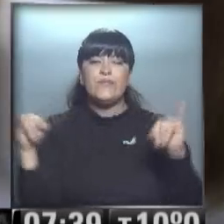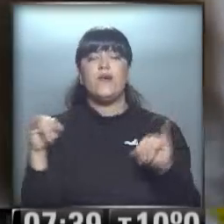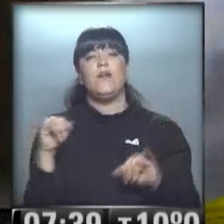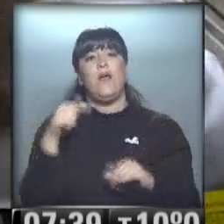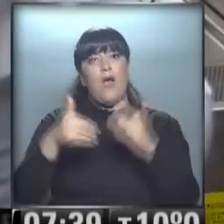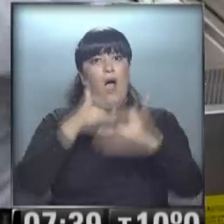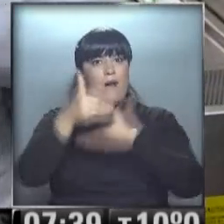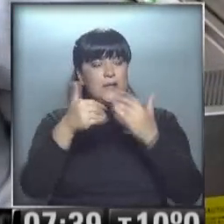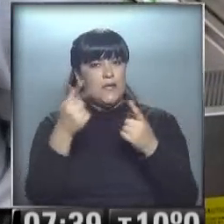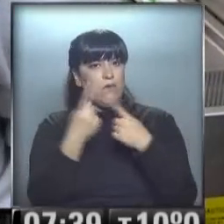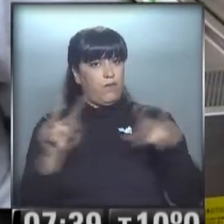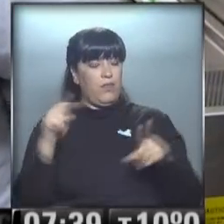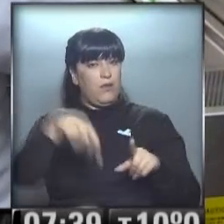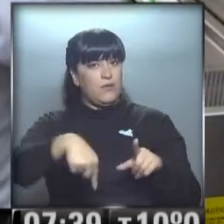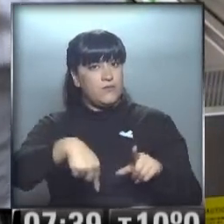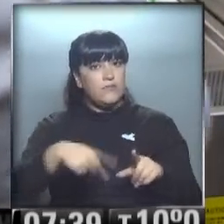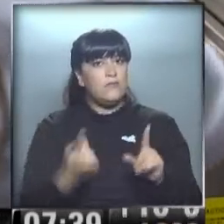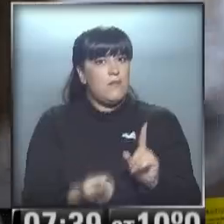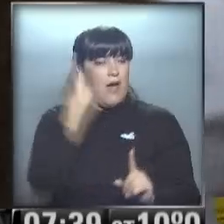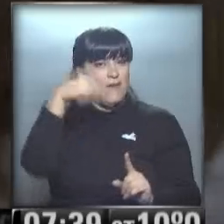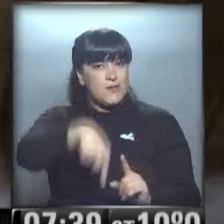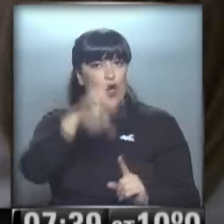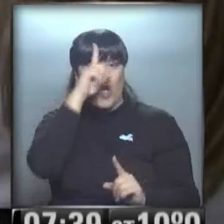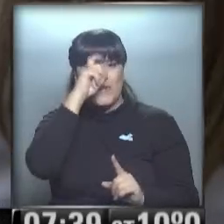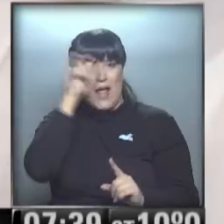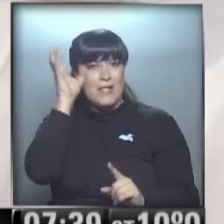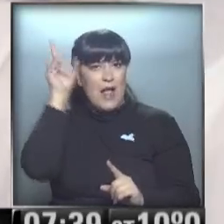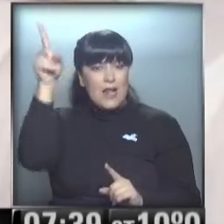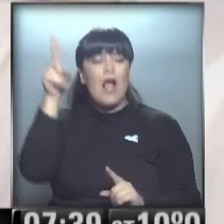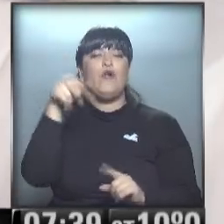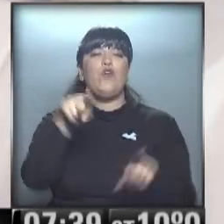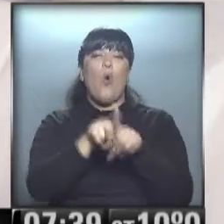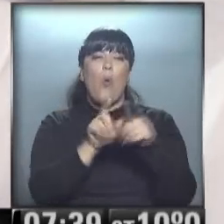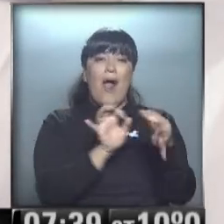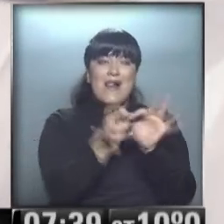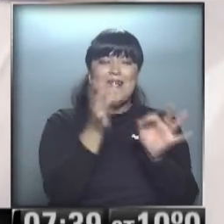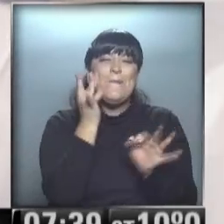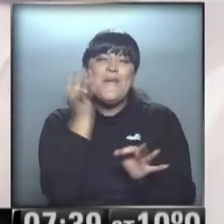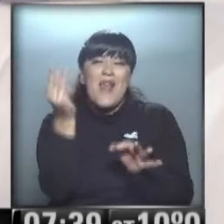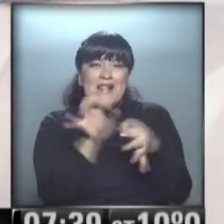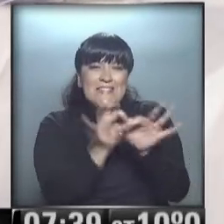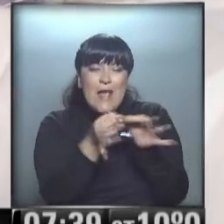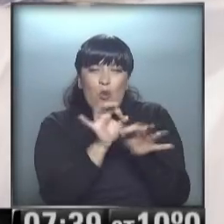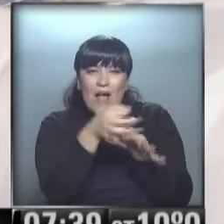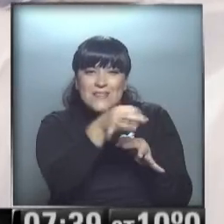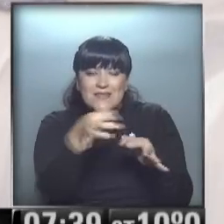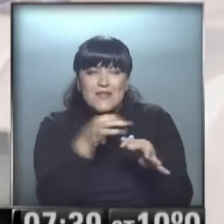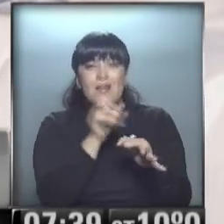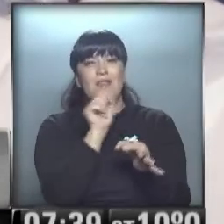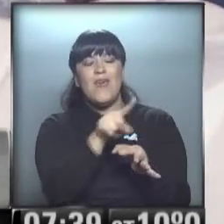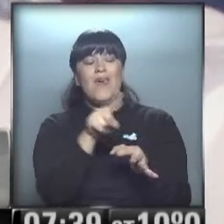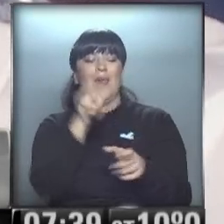este avance inédito que hemos tenido aquí en el hospital. Logramos transformar células de la piel de pacientes